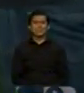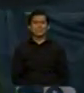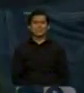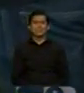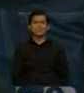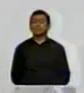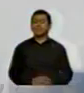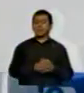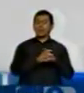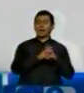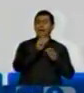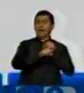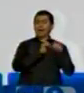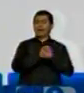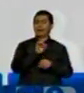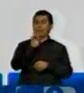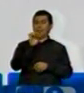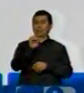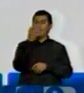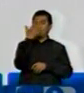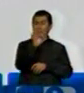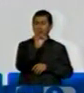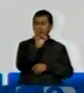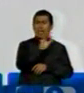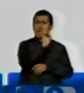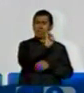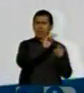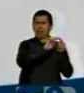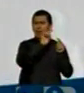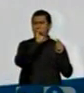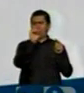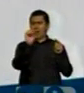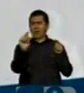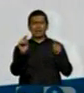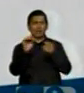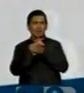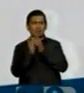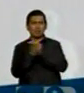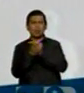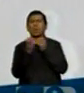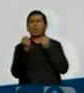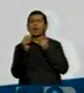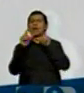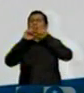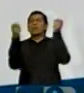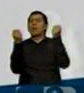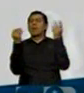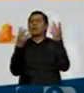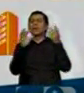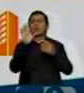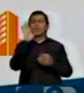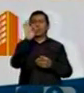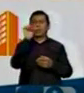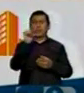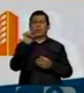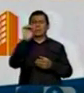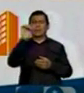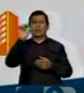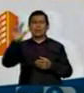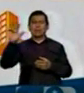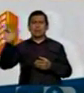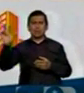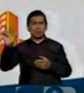Entre enero y noviembre de 2019 en Ecuador se constituyeron 9.033 empresas, 120 más que al término